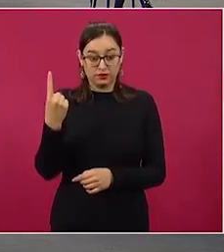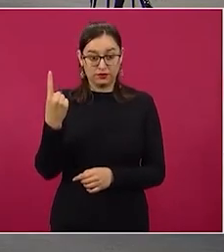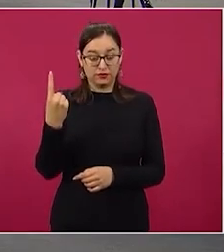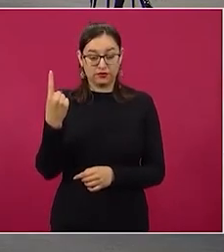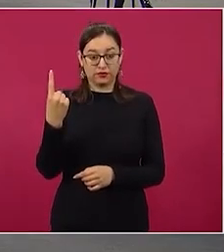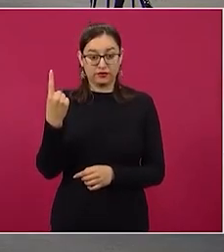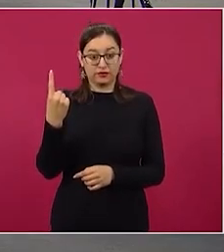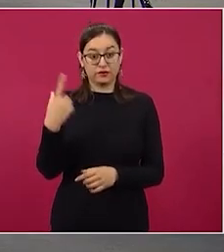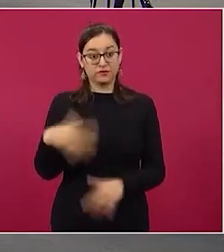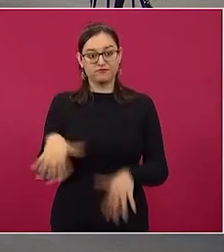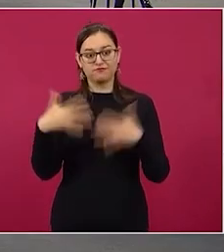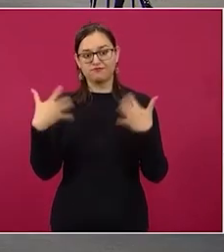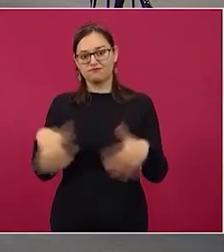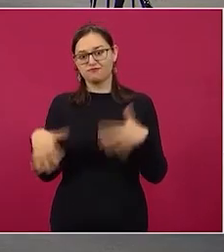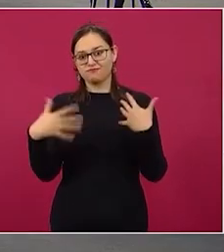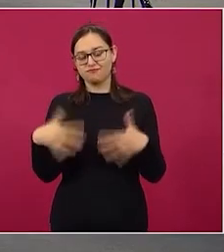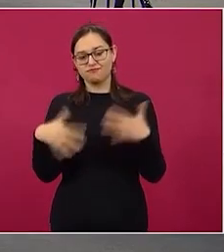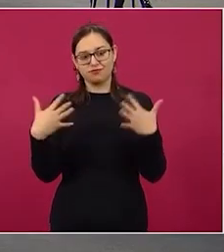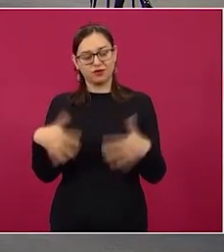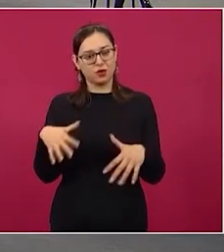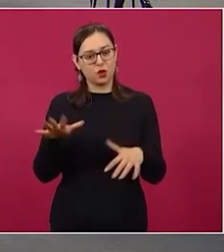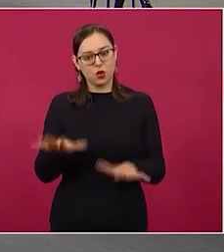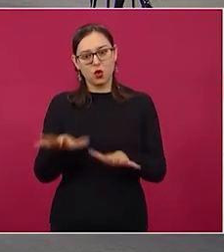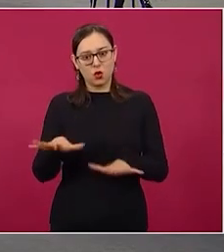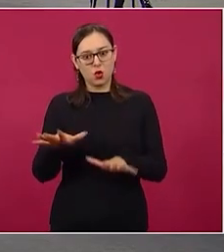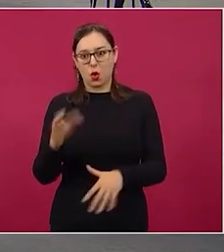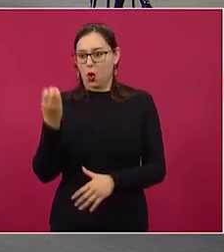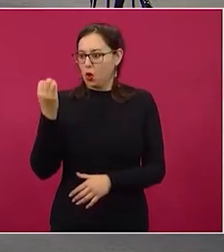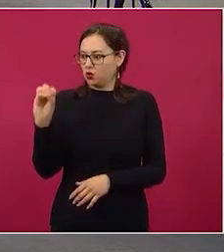Este es histórico, octubre.